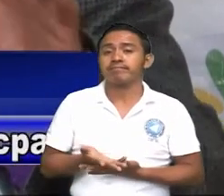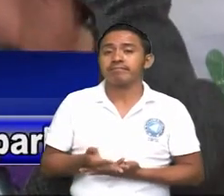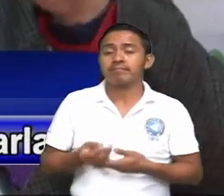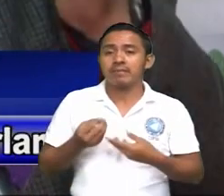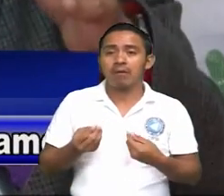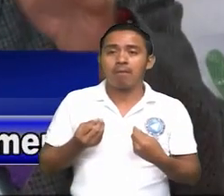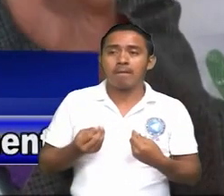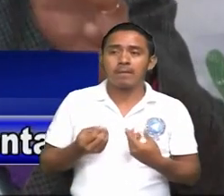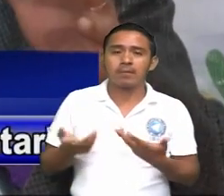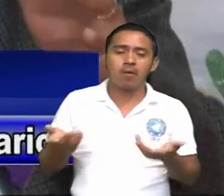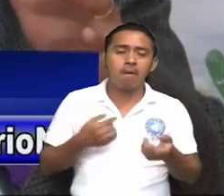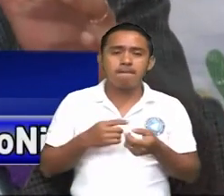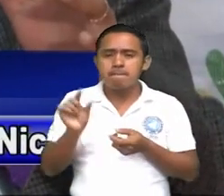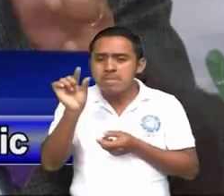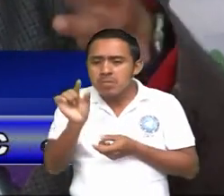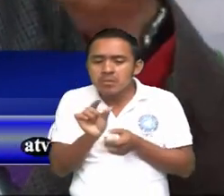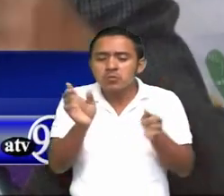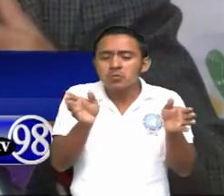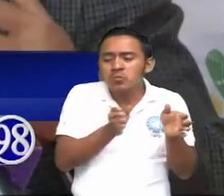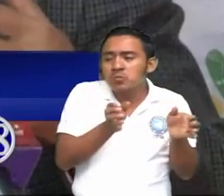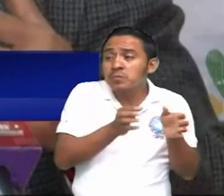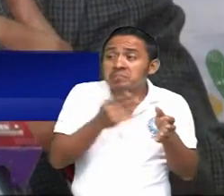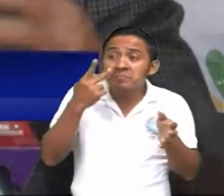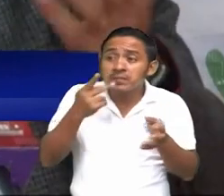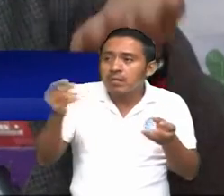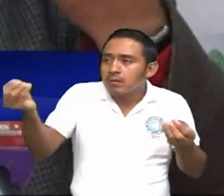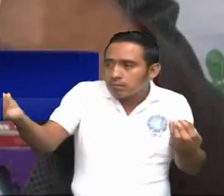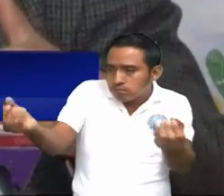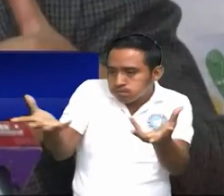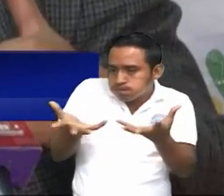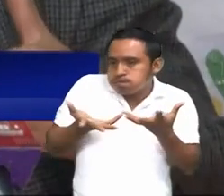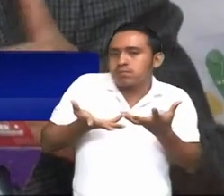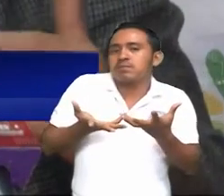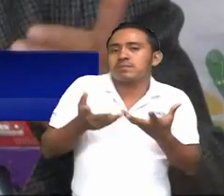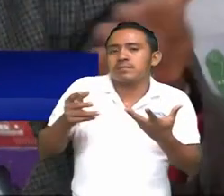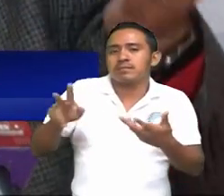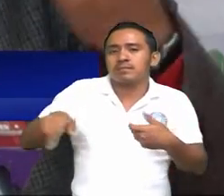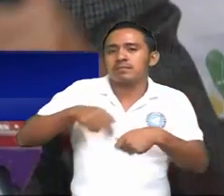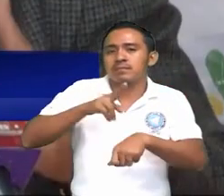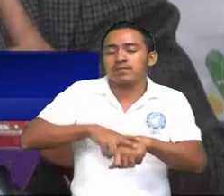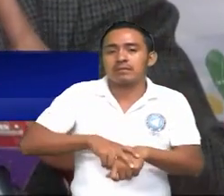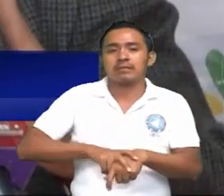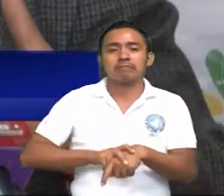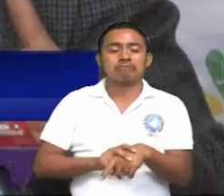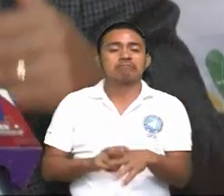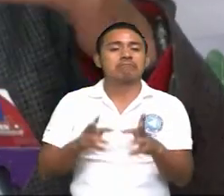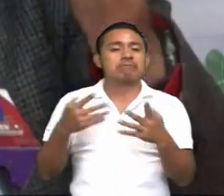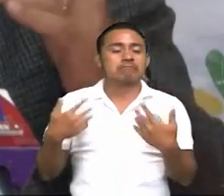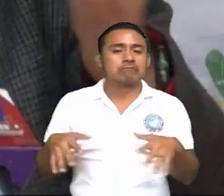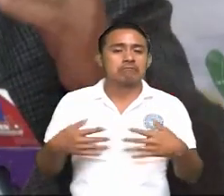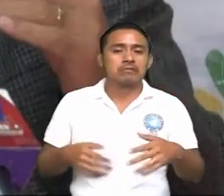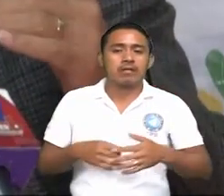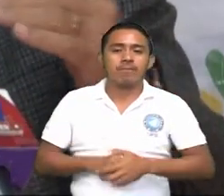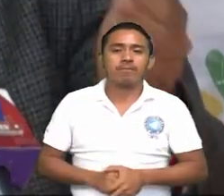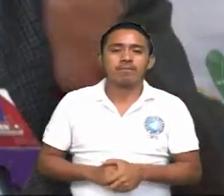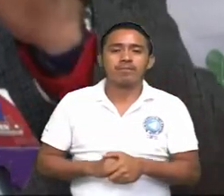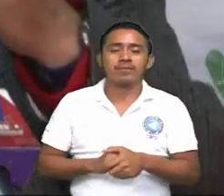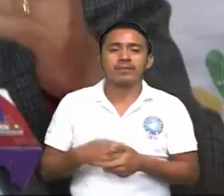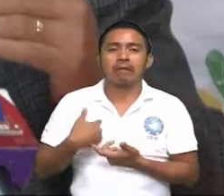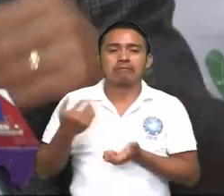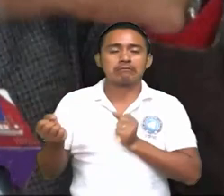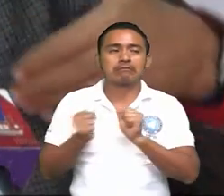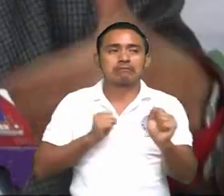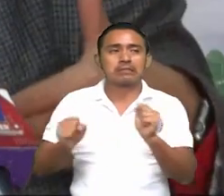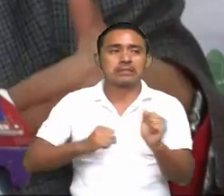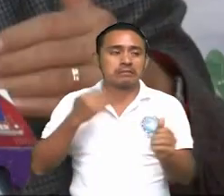algo conservadores en la llegada de personas, de turismo nacional o de consumidores, y pues tuvieron que salir corriendo a